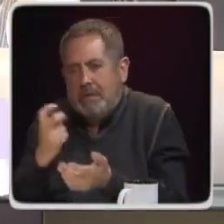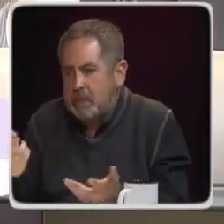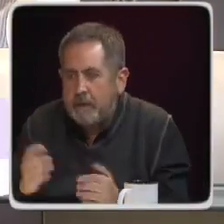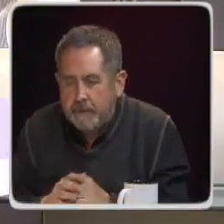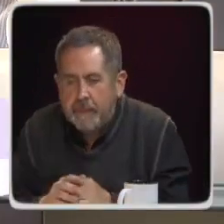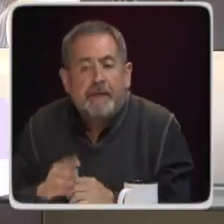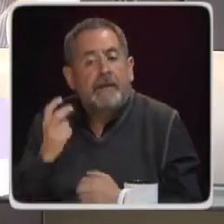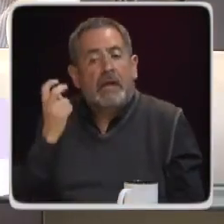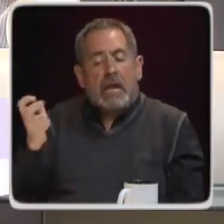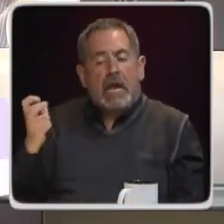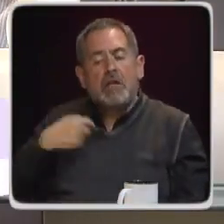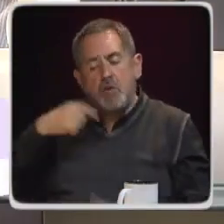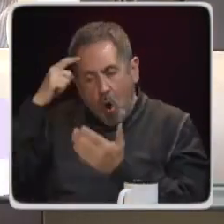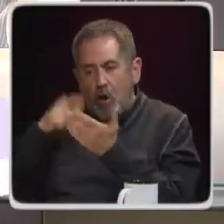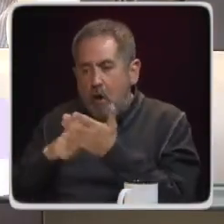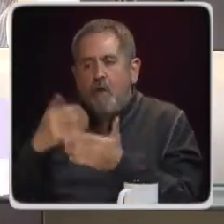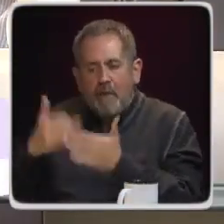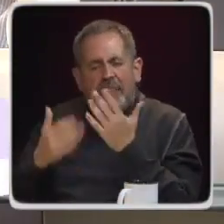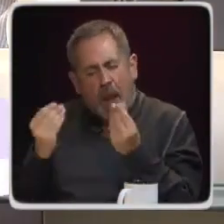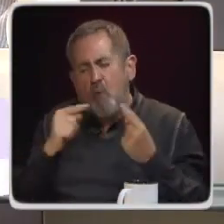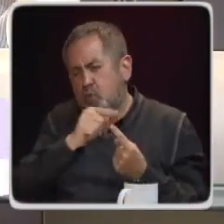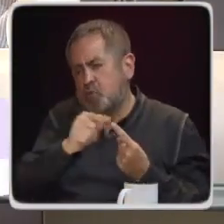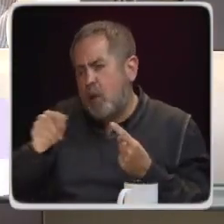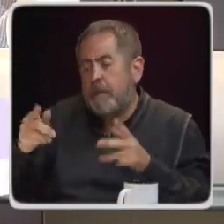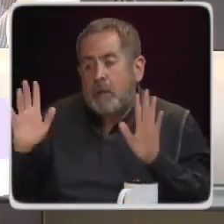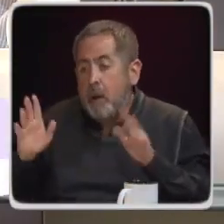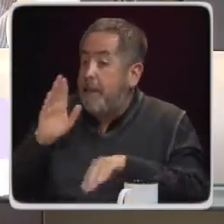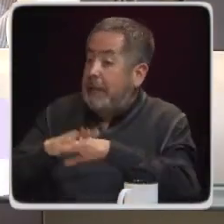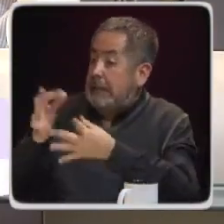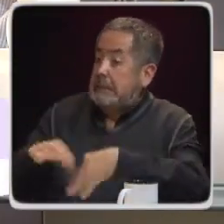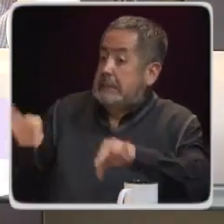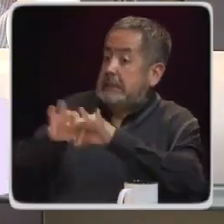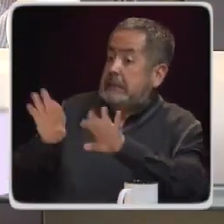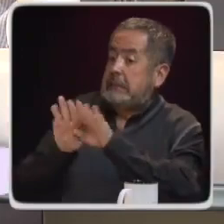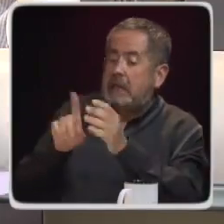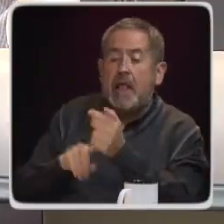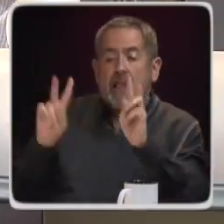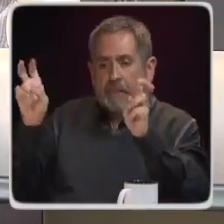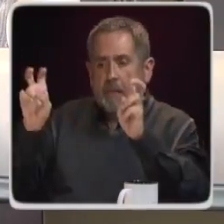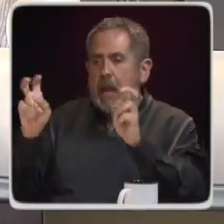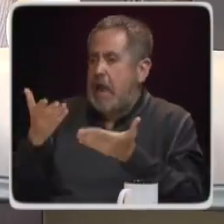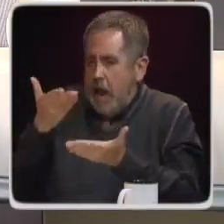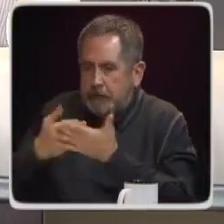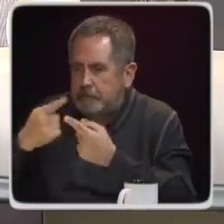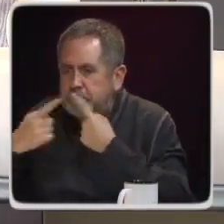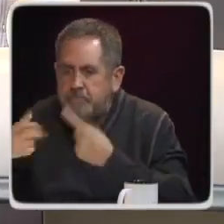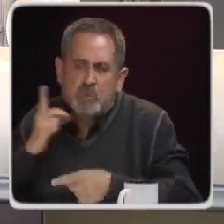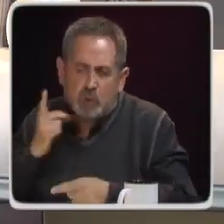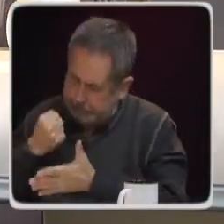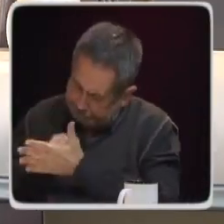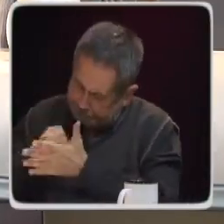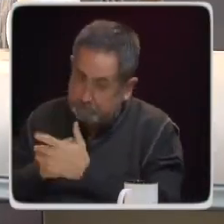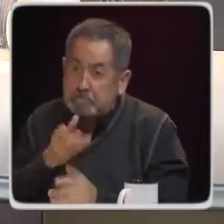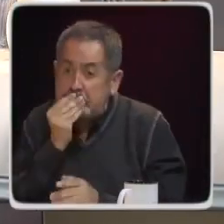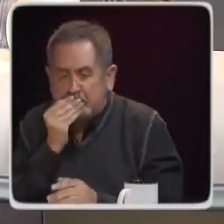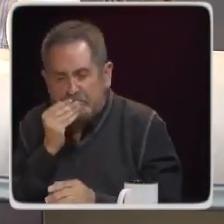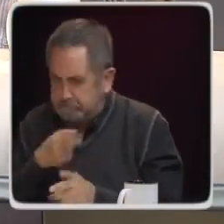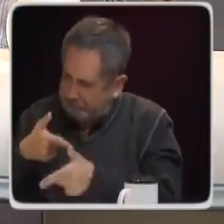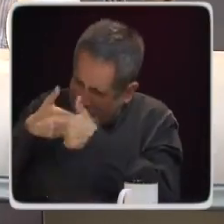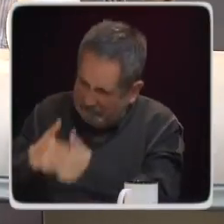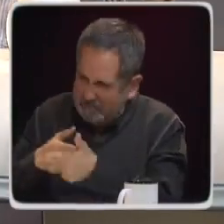quizás es claro porque nosotros hemos participado en la enseñanza de los programas de lengua de señas, pero en otros estados, por ejemplo en Jalisco, también la legislación